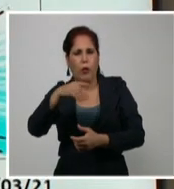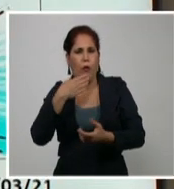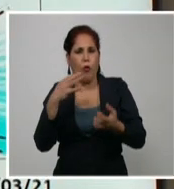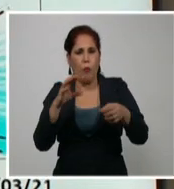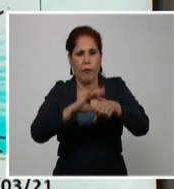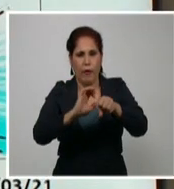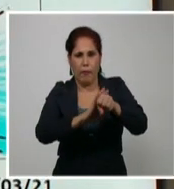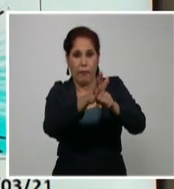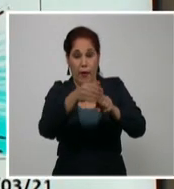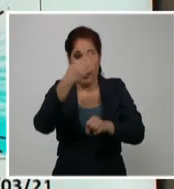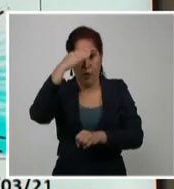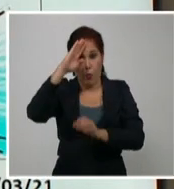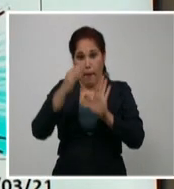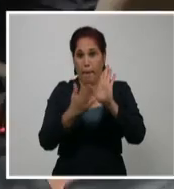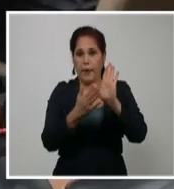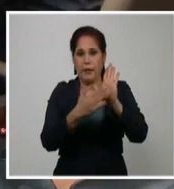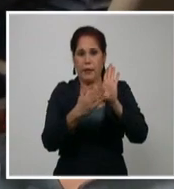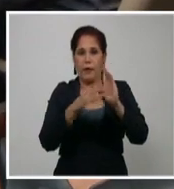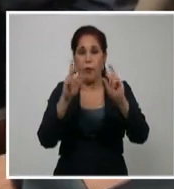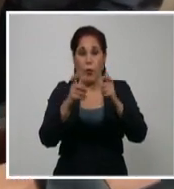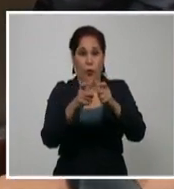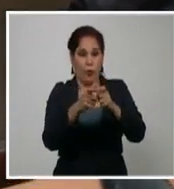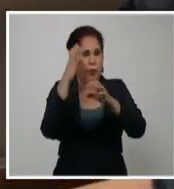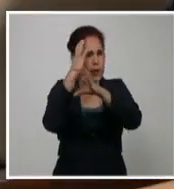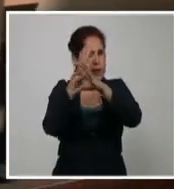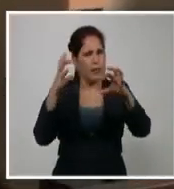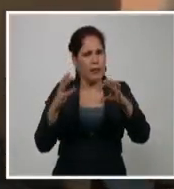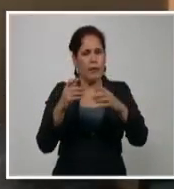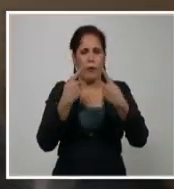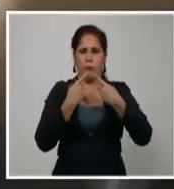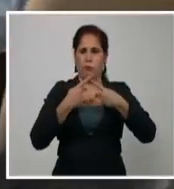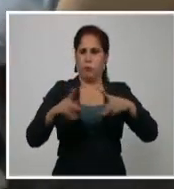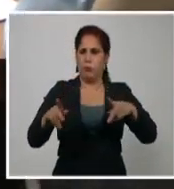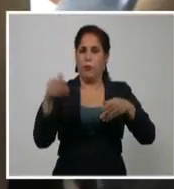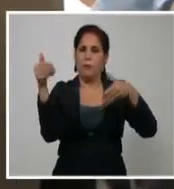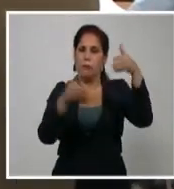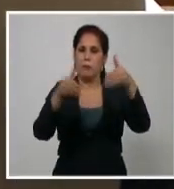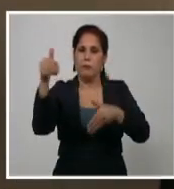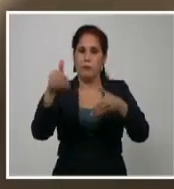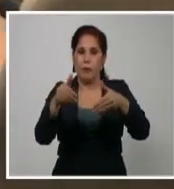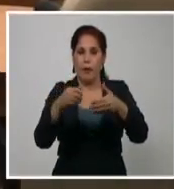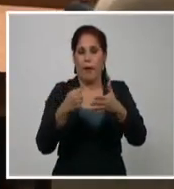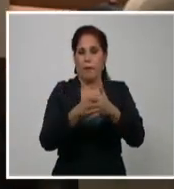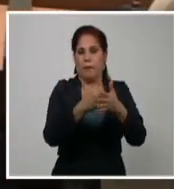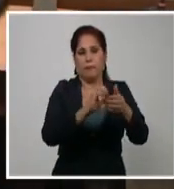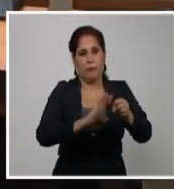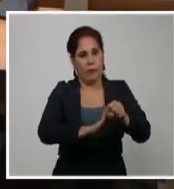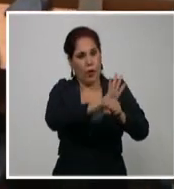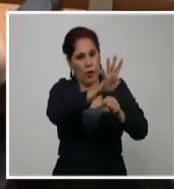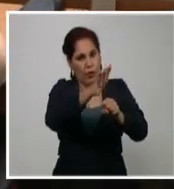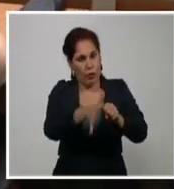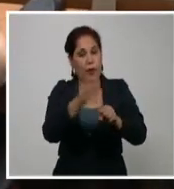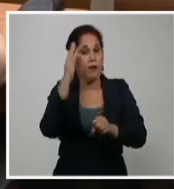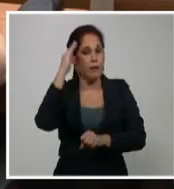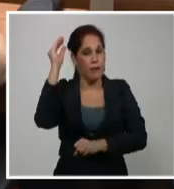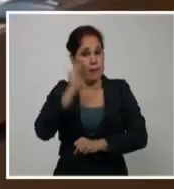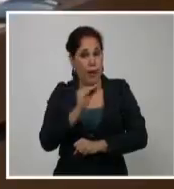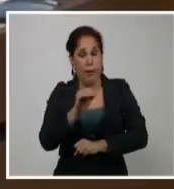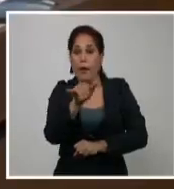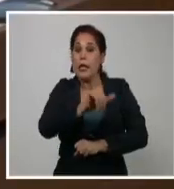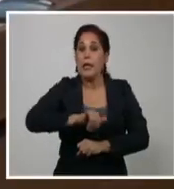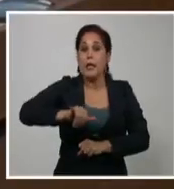enfermedad, presentada durante un nuevo encuentro con científicos y expertos que participan en el combate al nuevo coronavirus y que estuvo encabezado